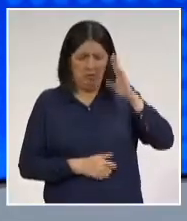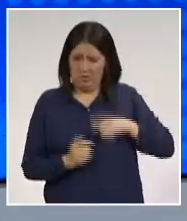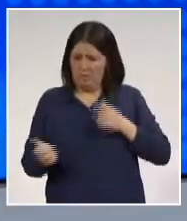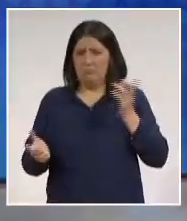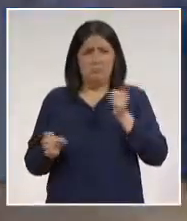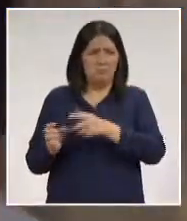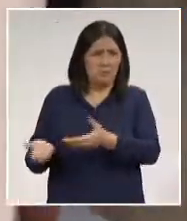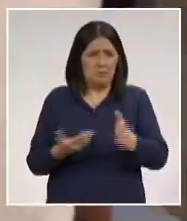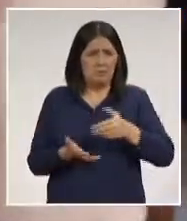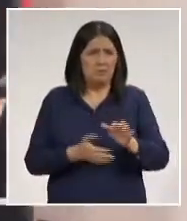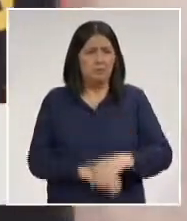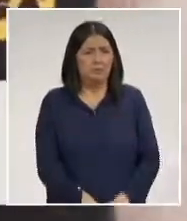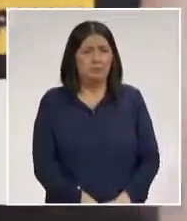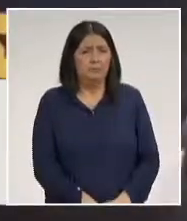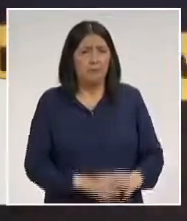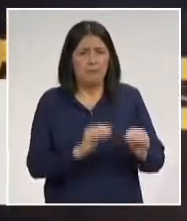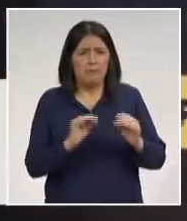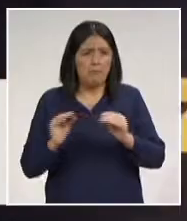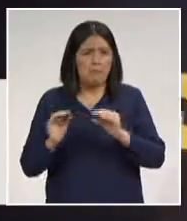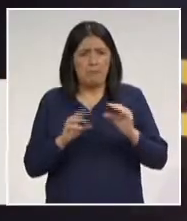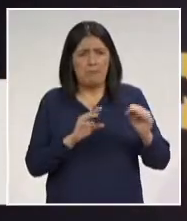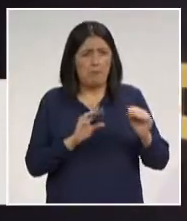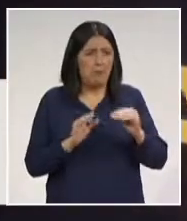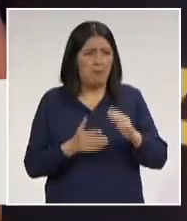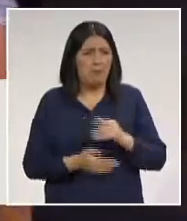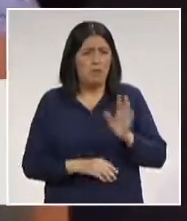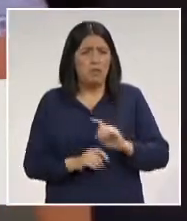diligencia. ¡Queremos nuestra comisaría!